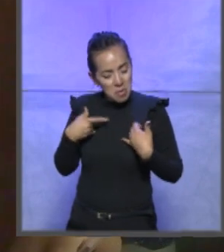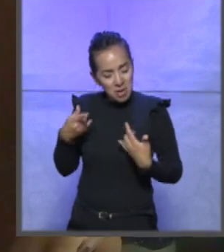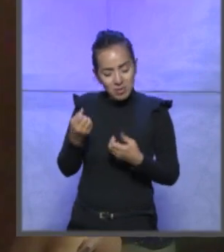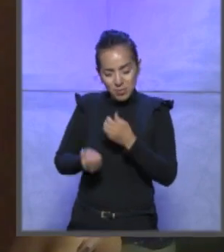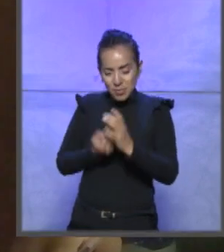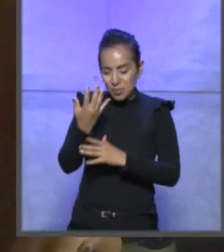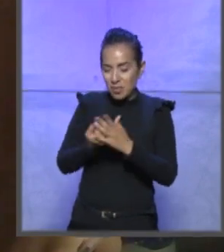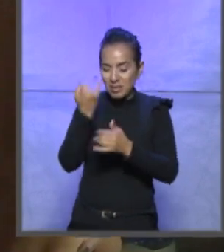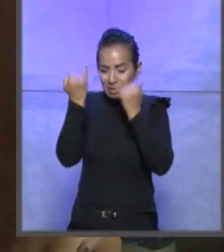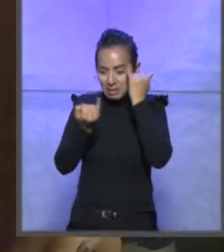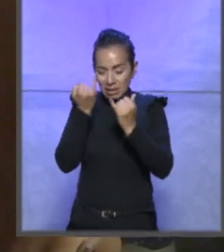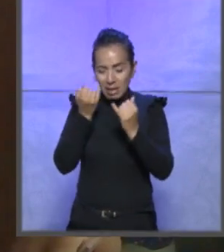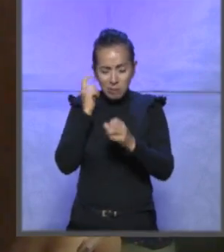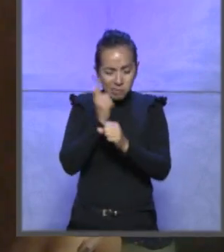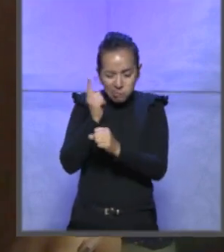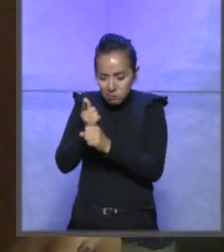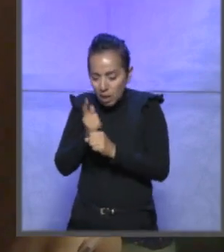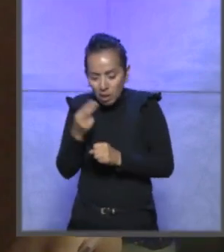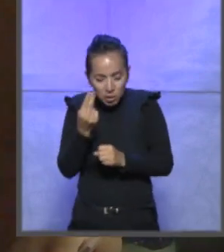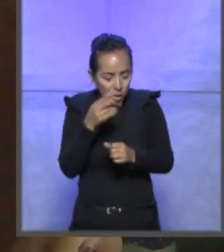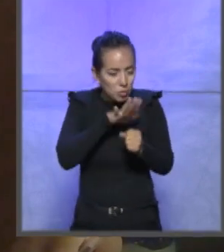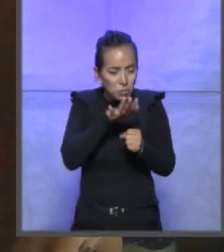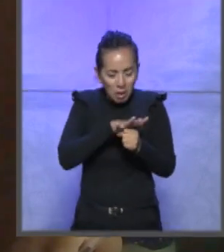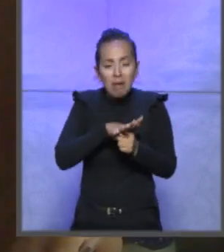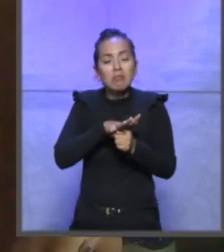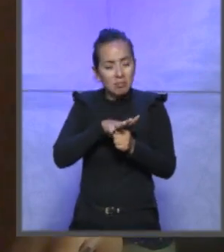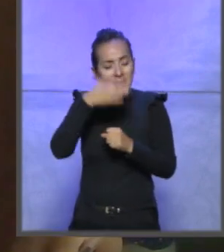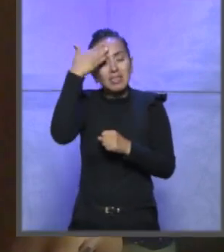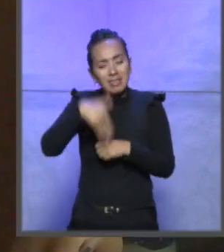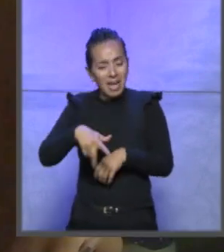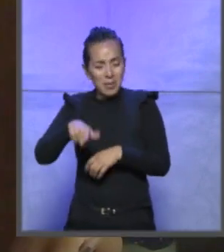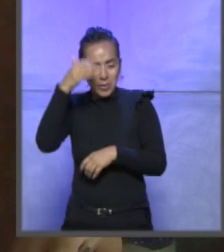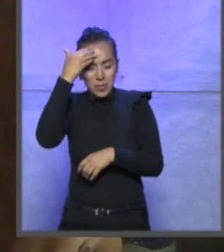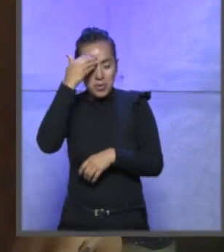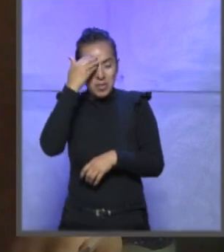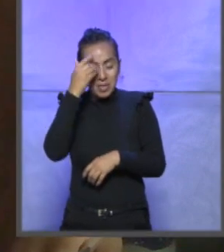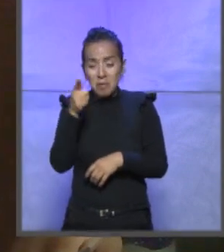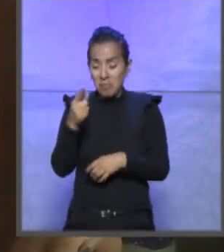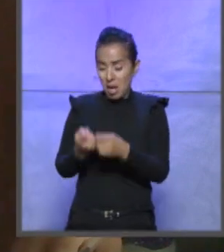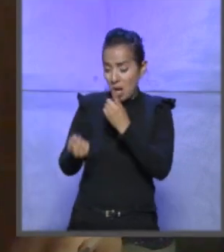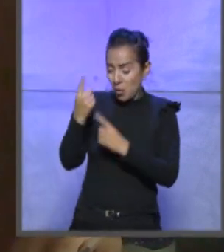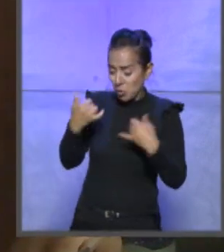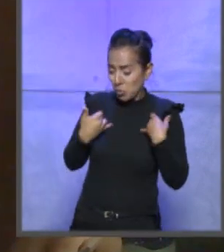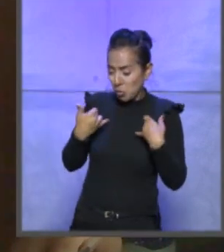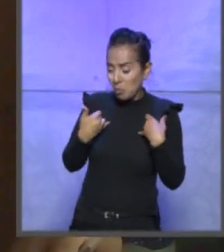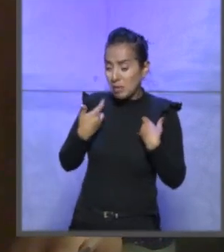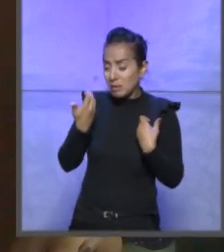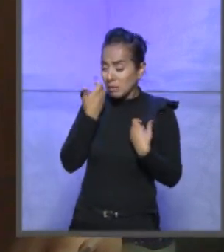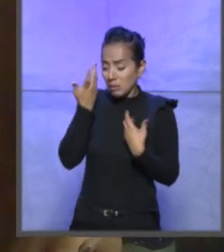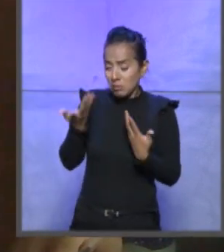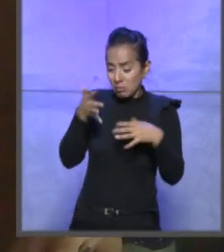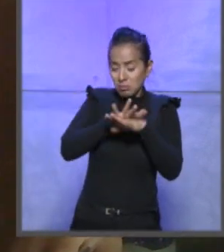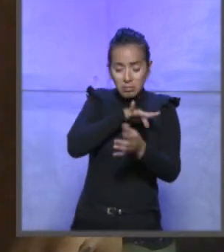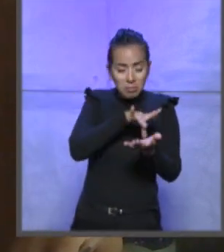ideas, jóvenes que ven necesidades que muchos no vemos, jóvenes que tienen ese deseo de integrarse pero ni siquiera saben cómo